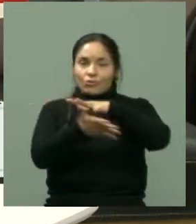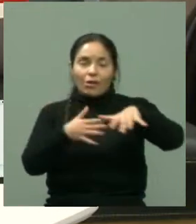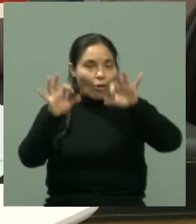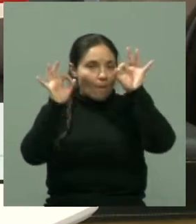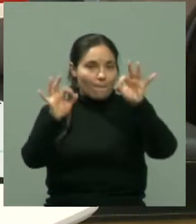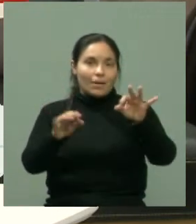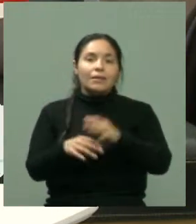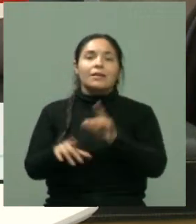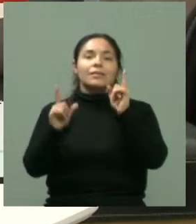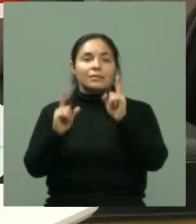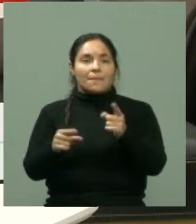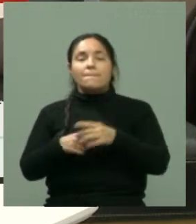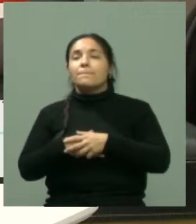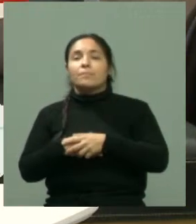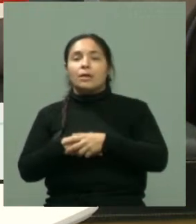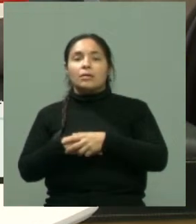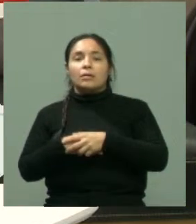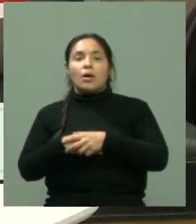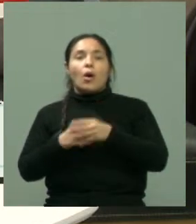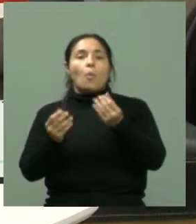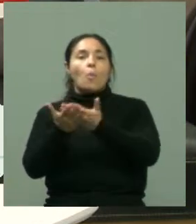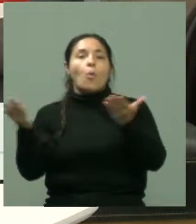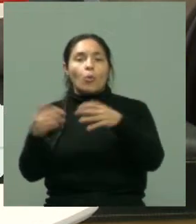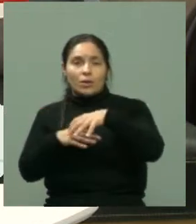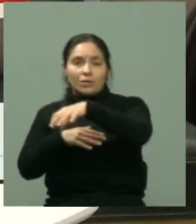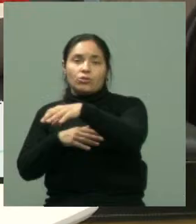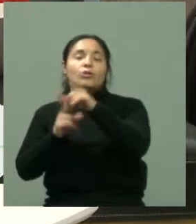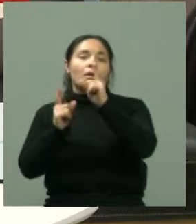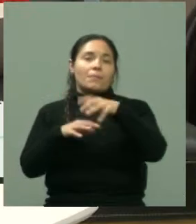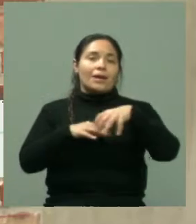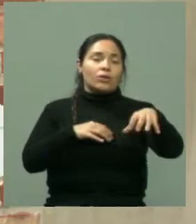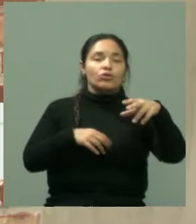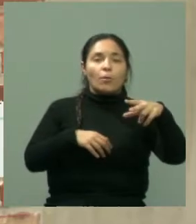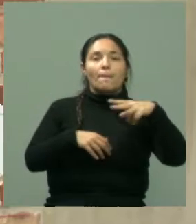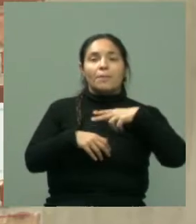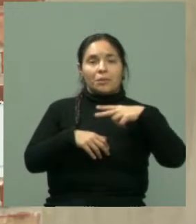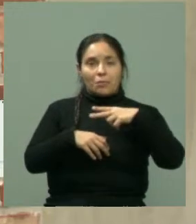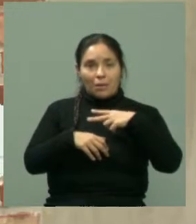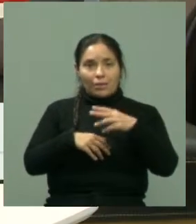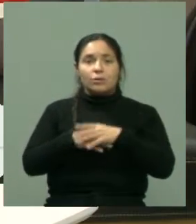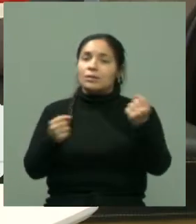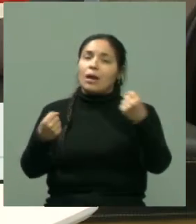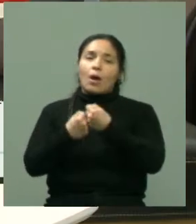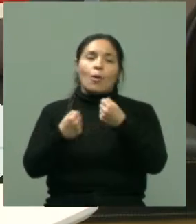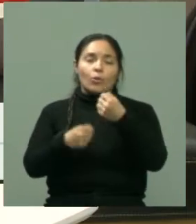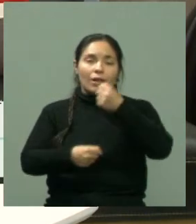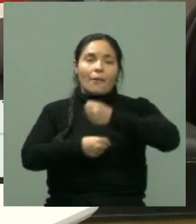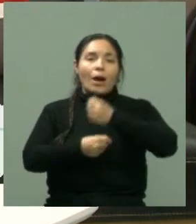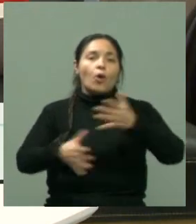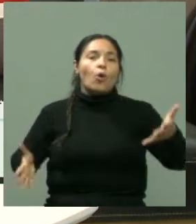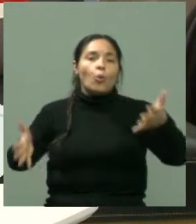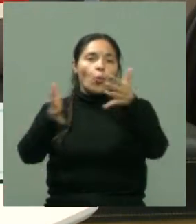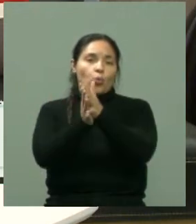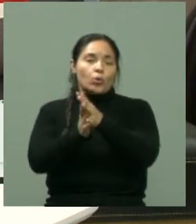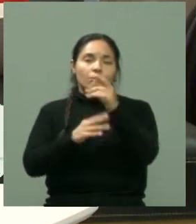pero entenderlo también desde la mirada de lo público y de lo privado, que tiene que ser un trabajo en conjunto, que no puede ser que un sector